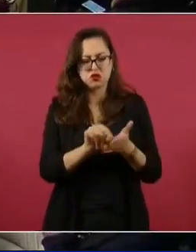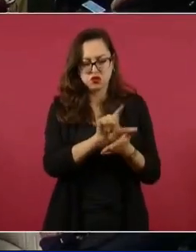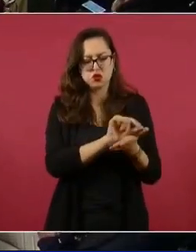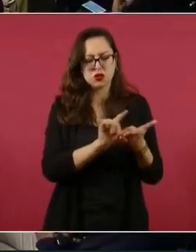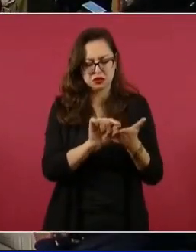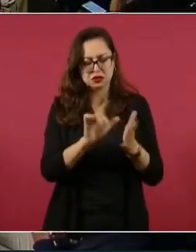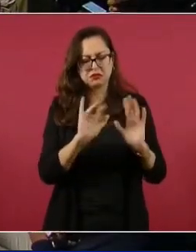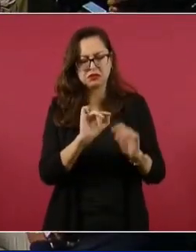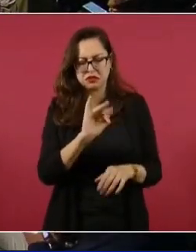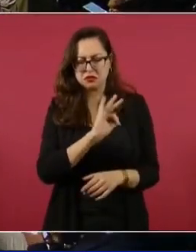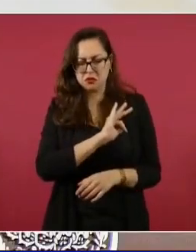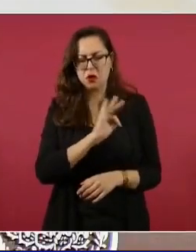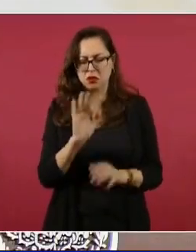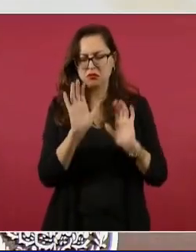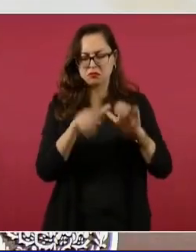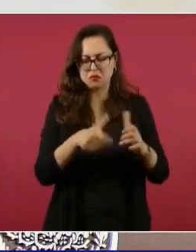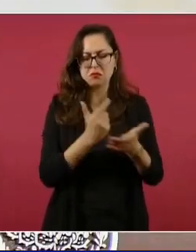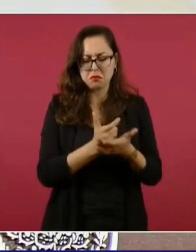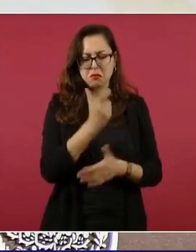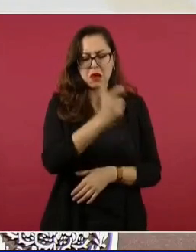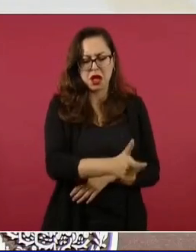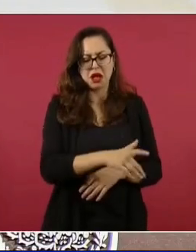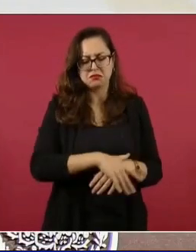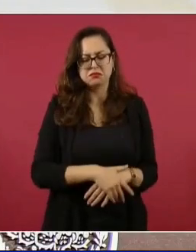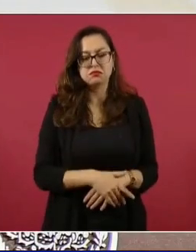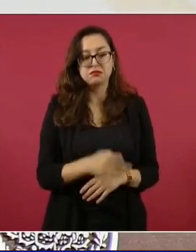con ética.